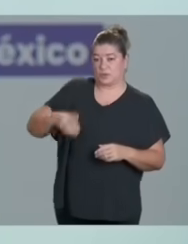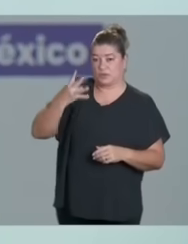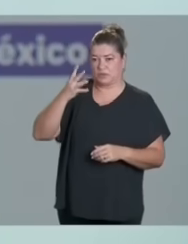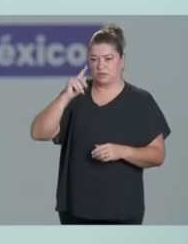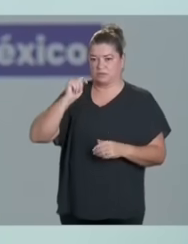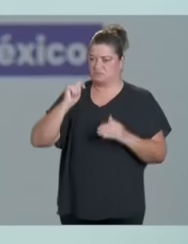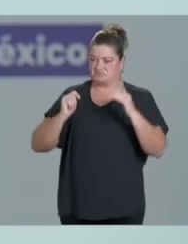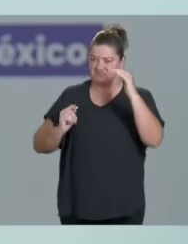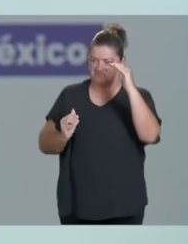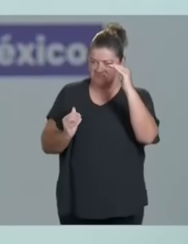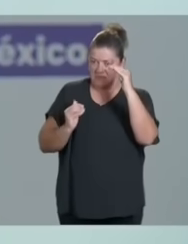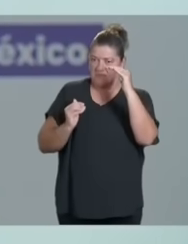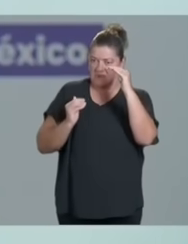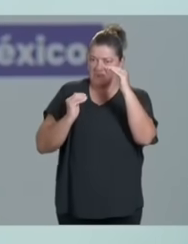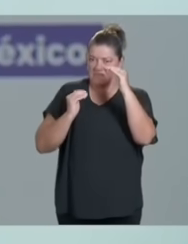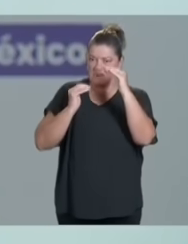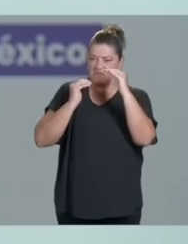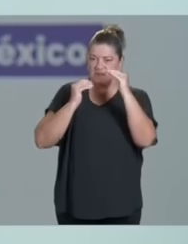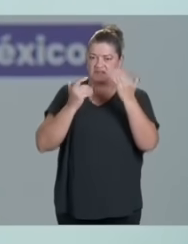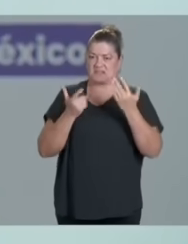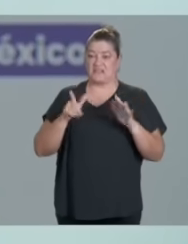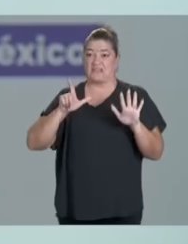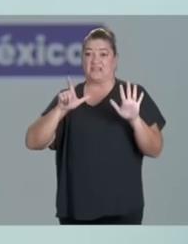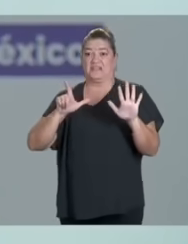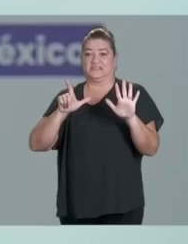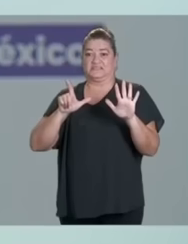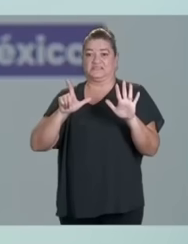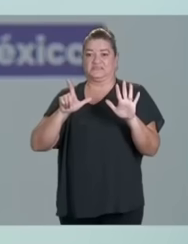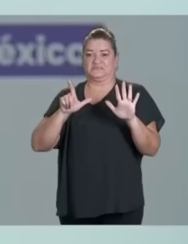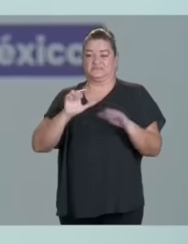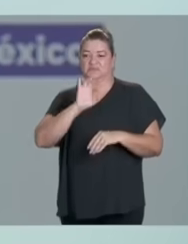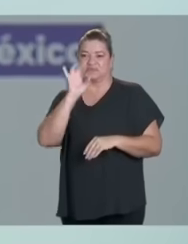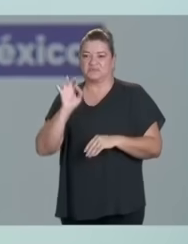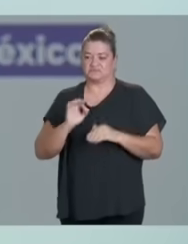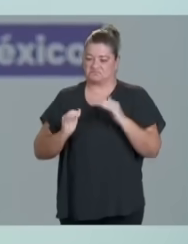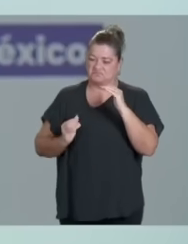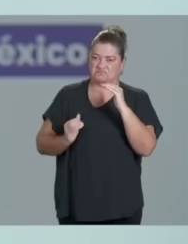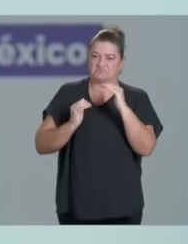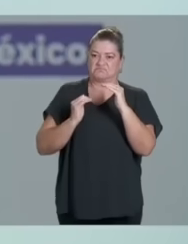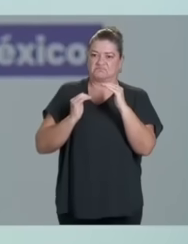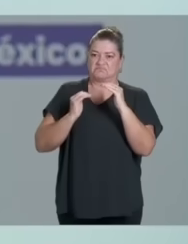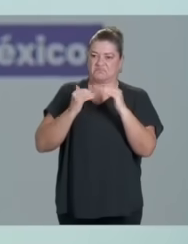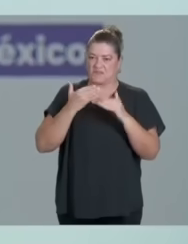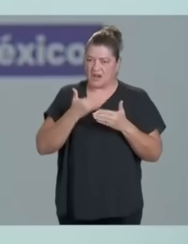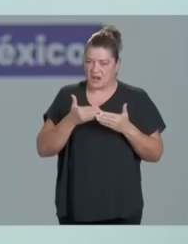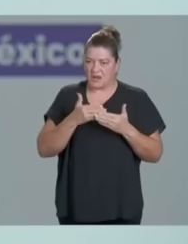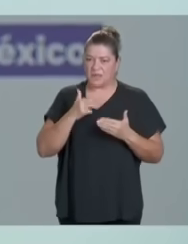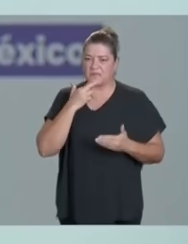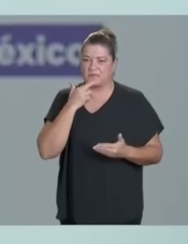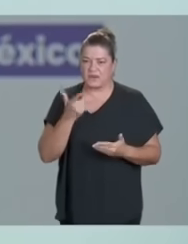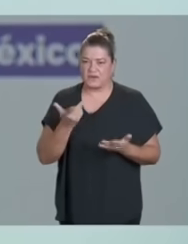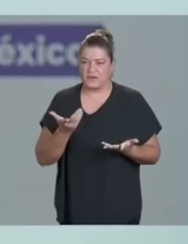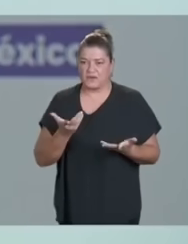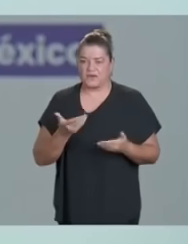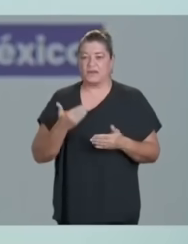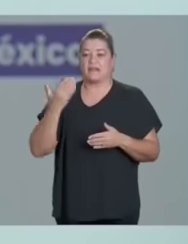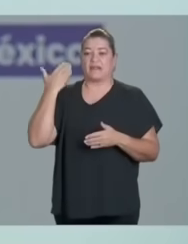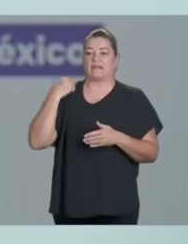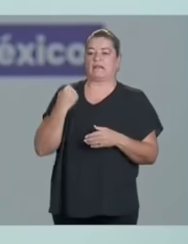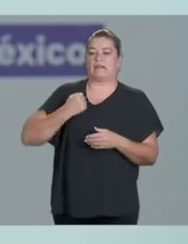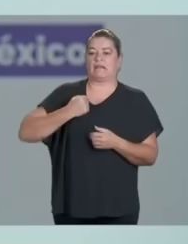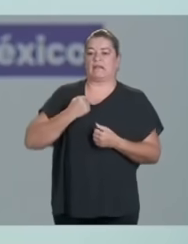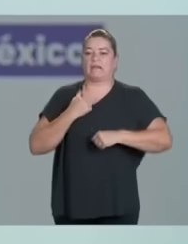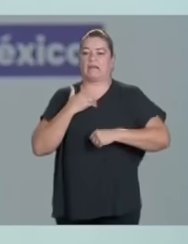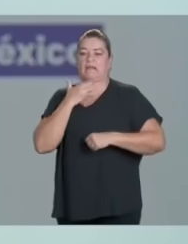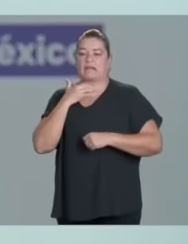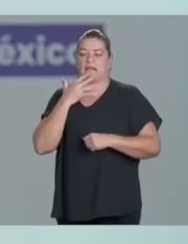disminuido a 17 veces. Es decir, es un modelo distinto. Antes se apoyaba a los de arriba, ahora se apoya a